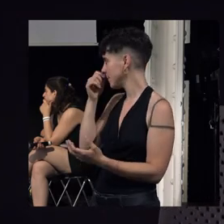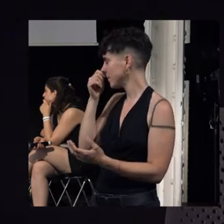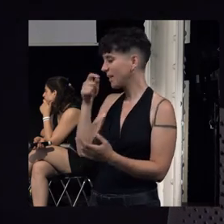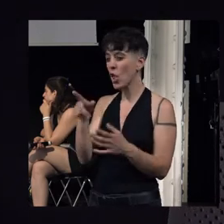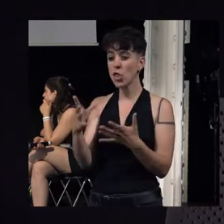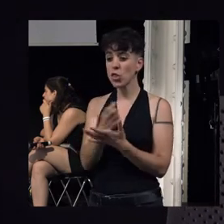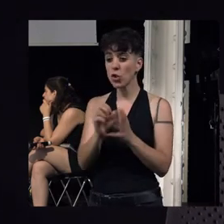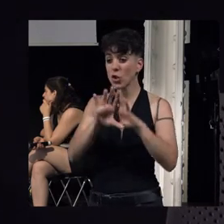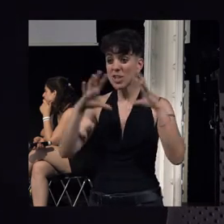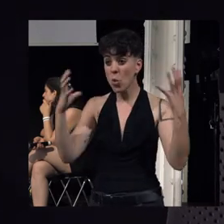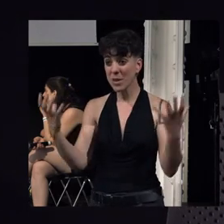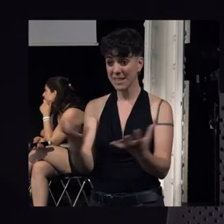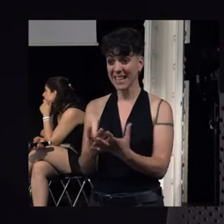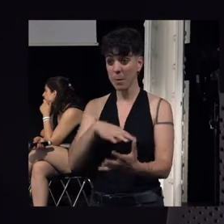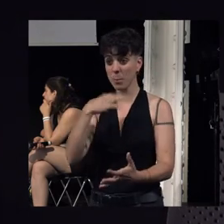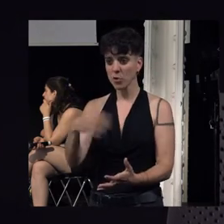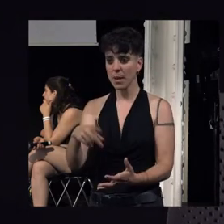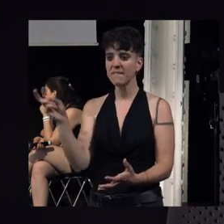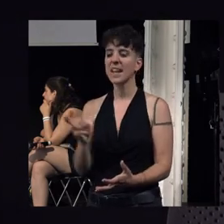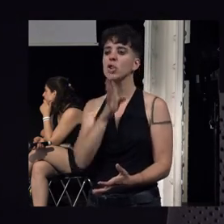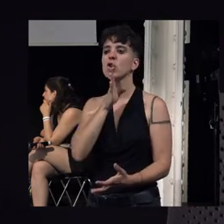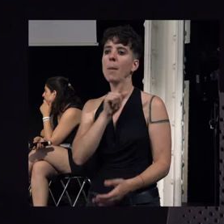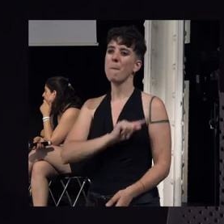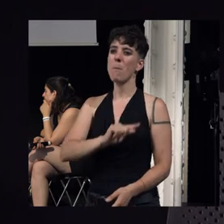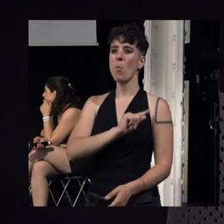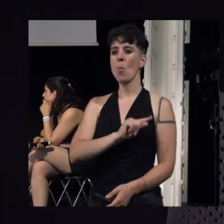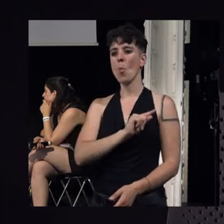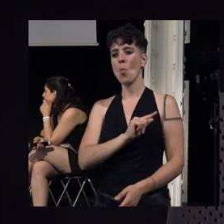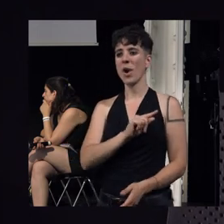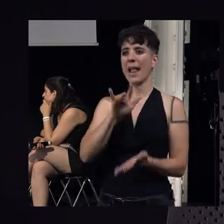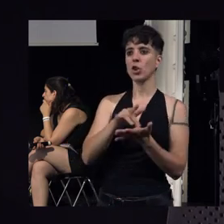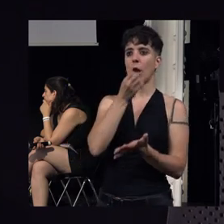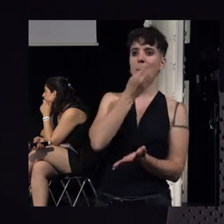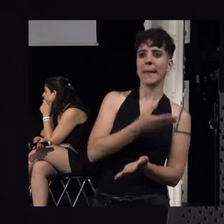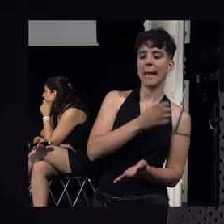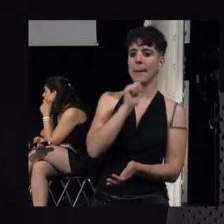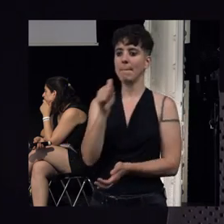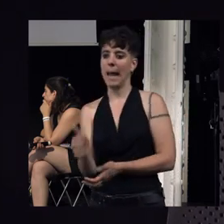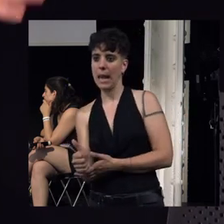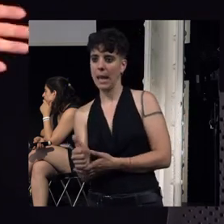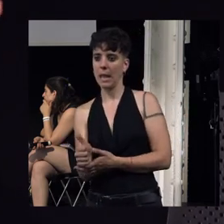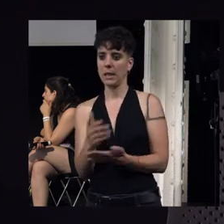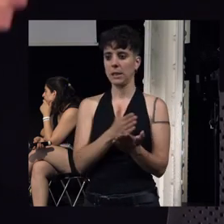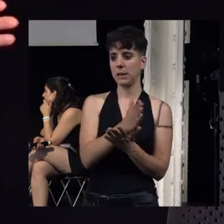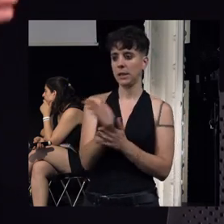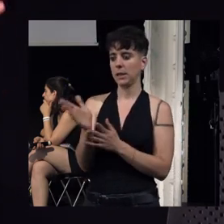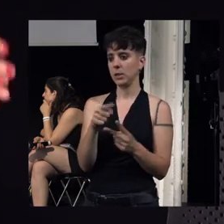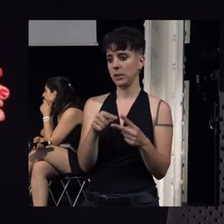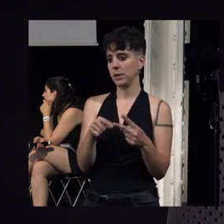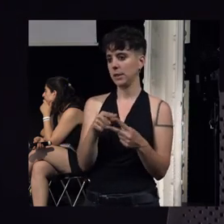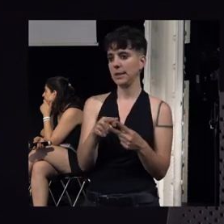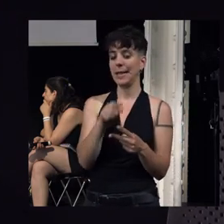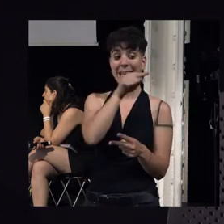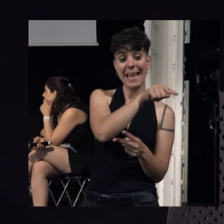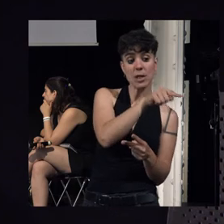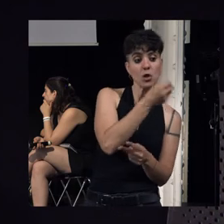lo que es universalizable viene como de la moral. O sea, la moral es el bien y el mal. Entonces, esto es el